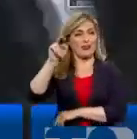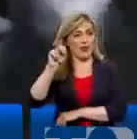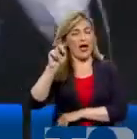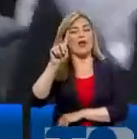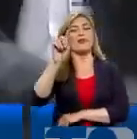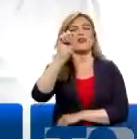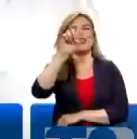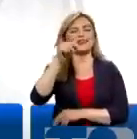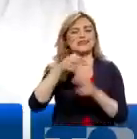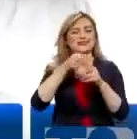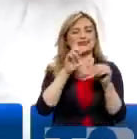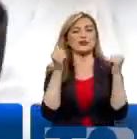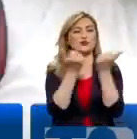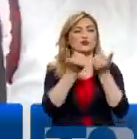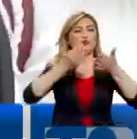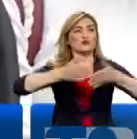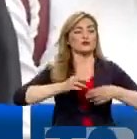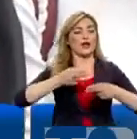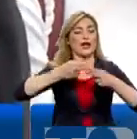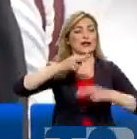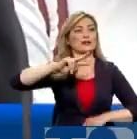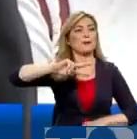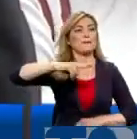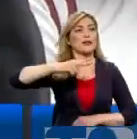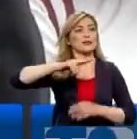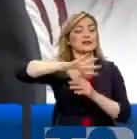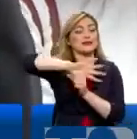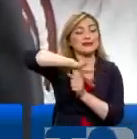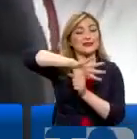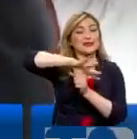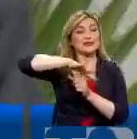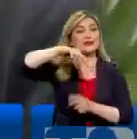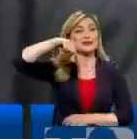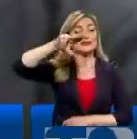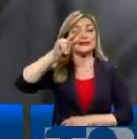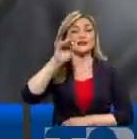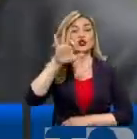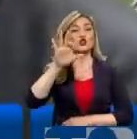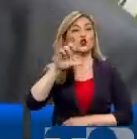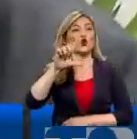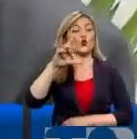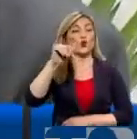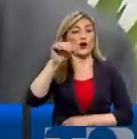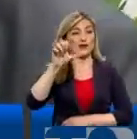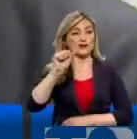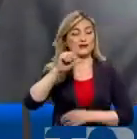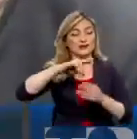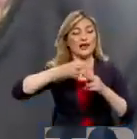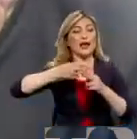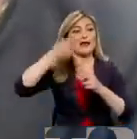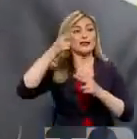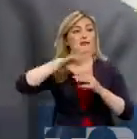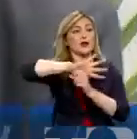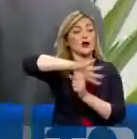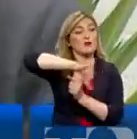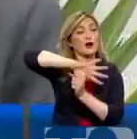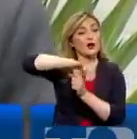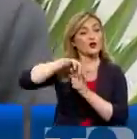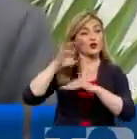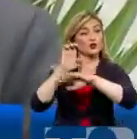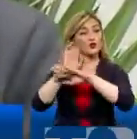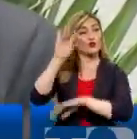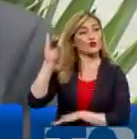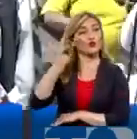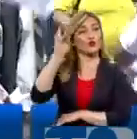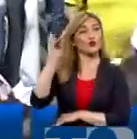ex asambleísta, el del ex vicecanciller Quinto Lucas, el ex embajador de Ecuador en Bolivia, el indígena